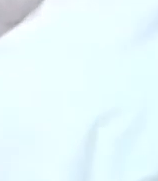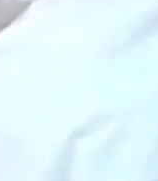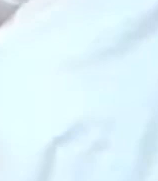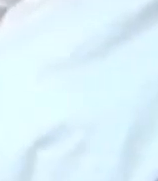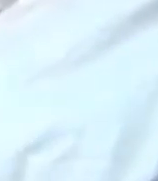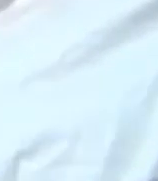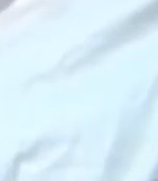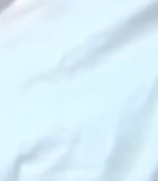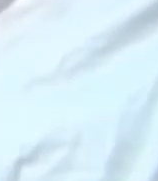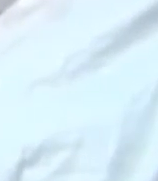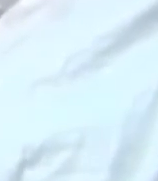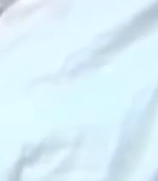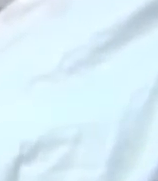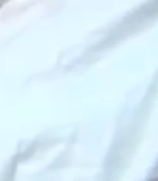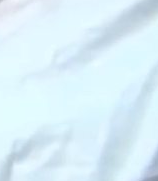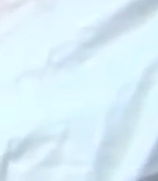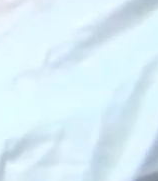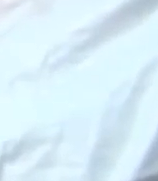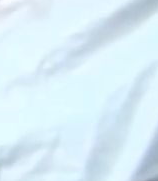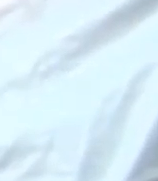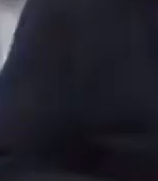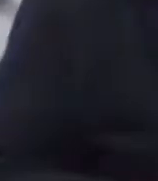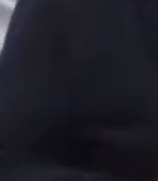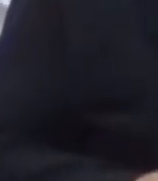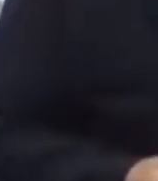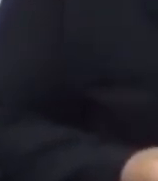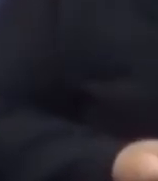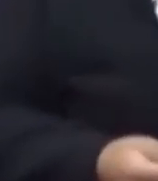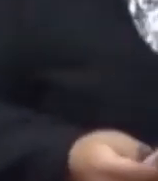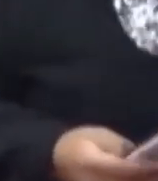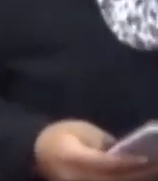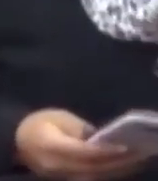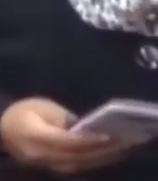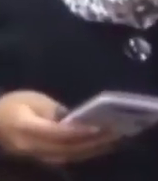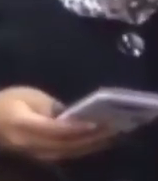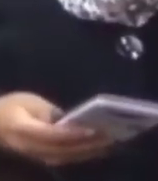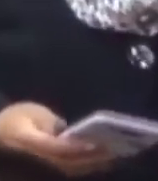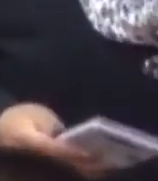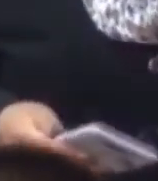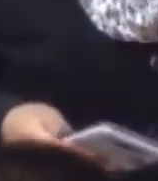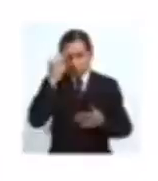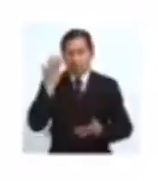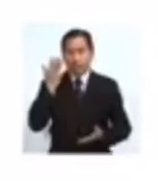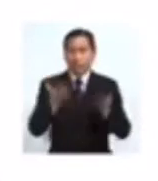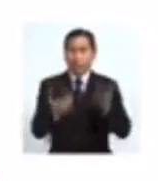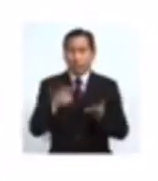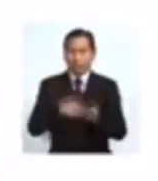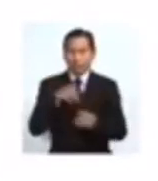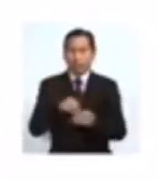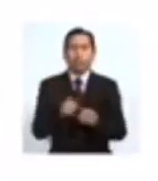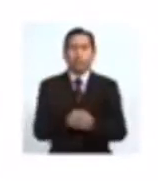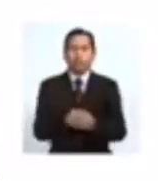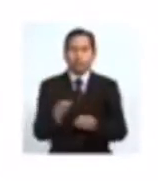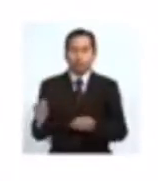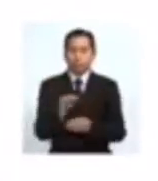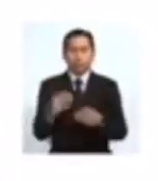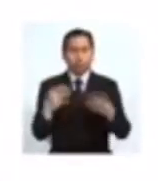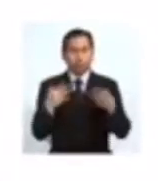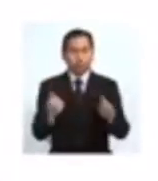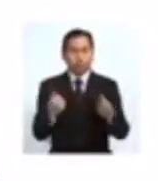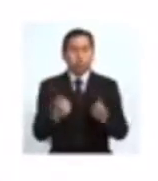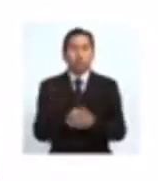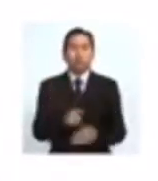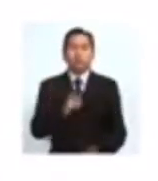privados de universidades públicas y la policía para realizar las pruebas para covite 19 el ministerio de salud